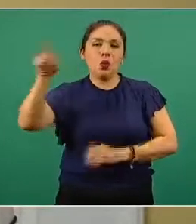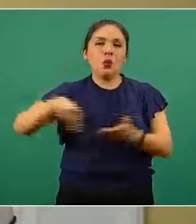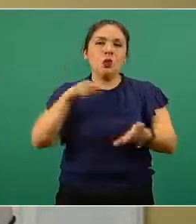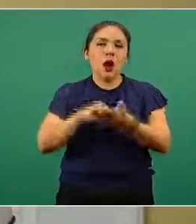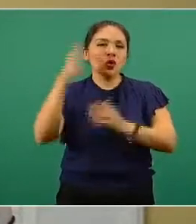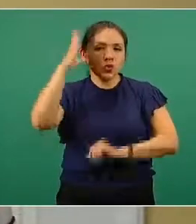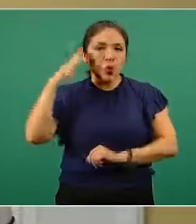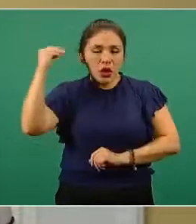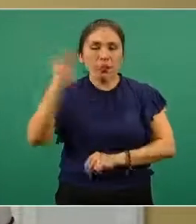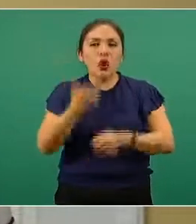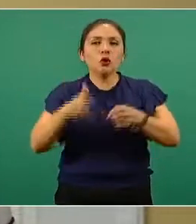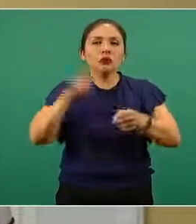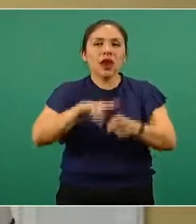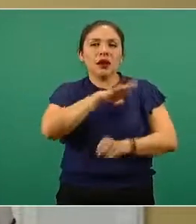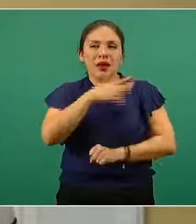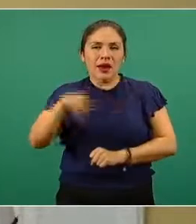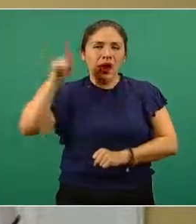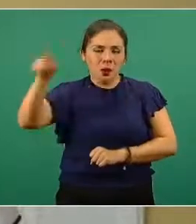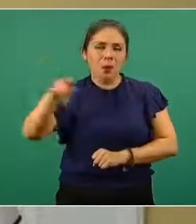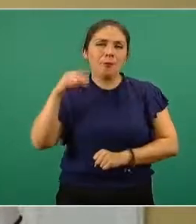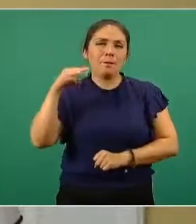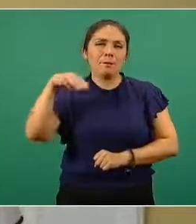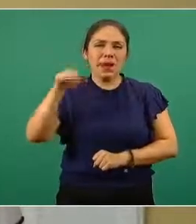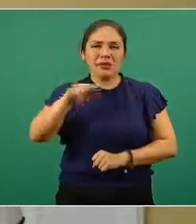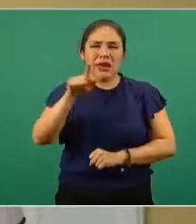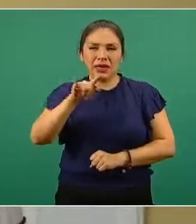Manzanillo, Colima, en el Hospital General Manzanillo.